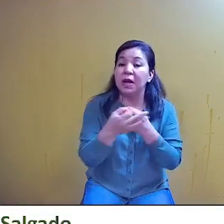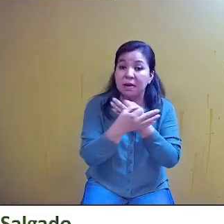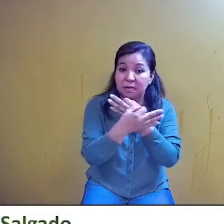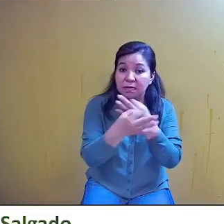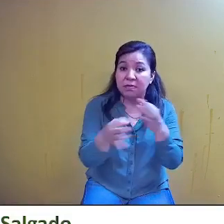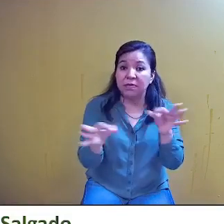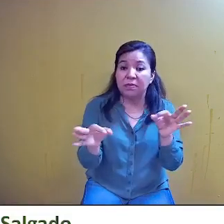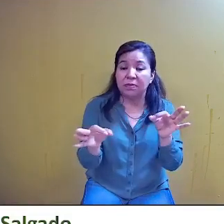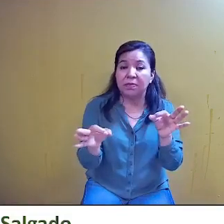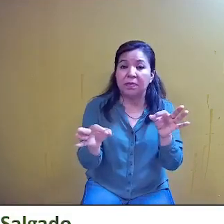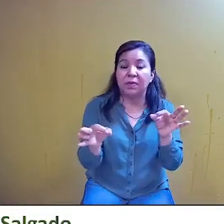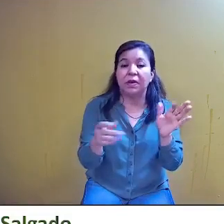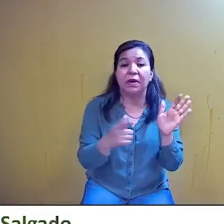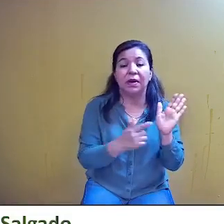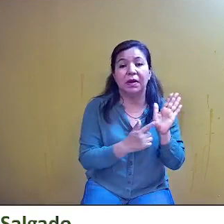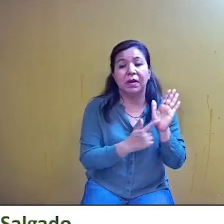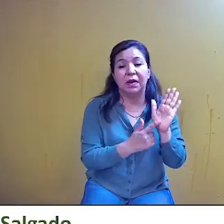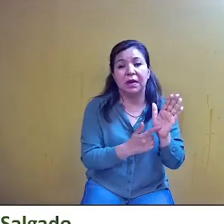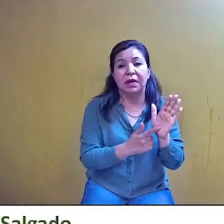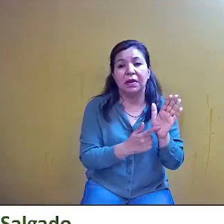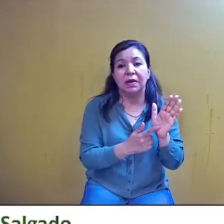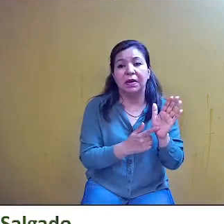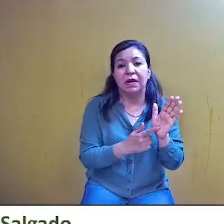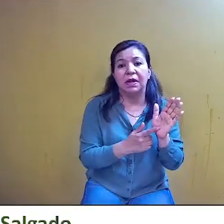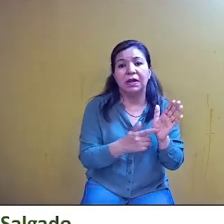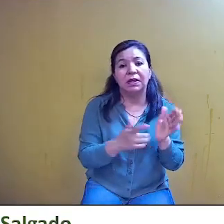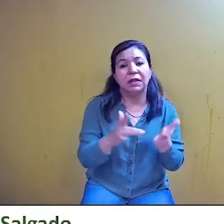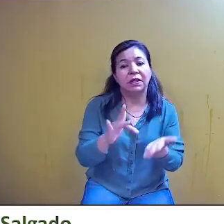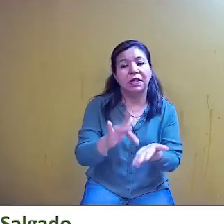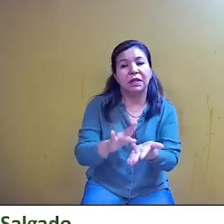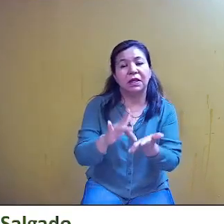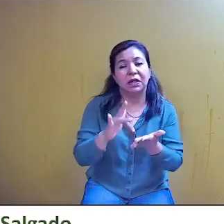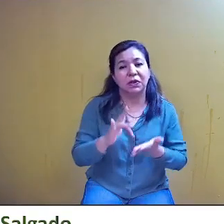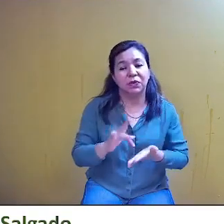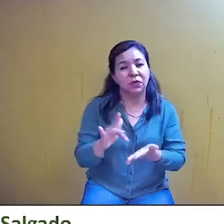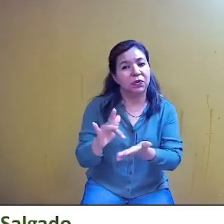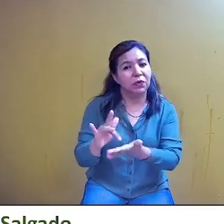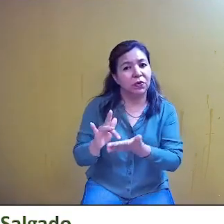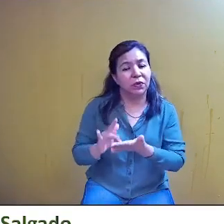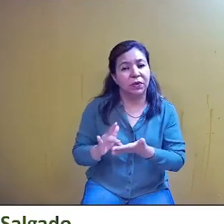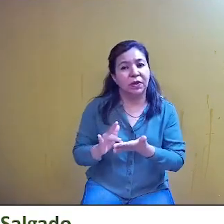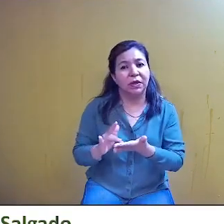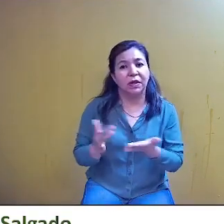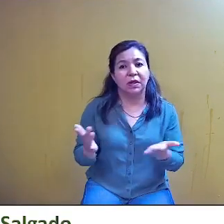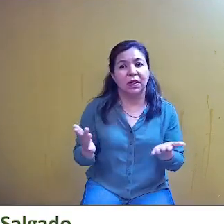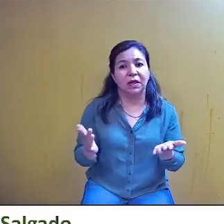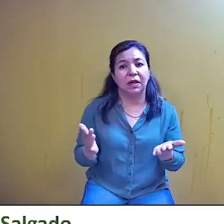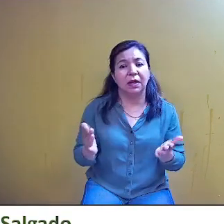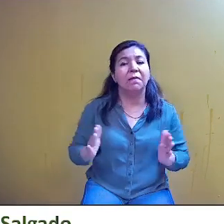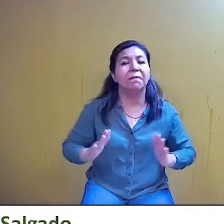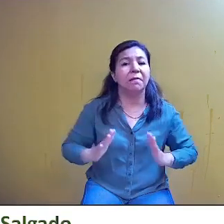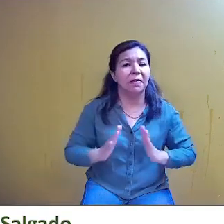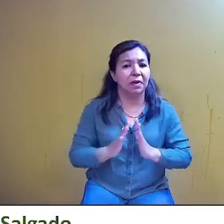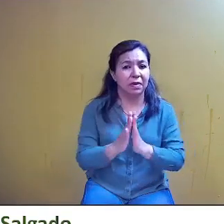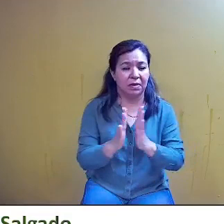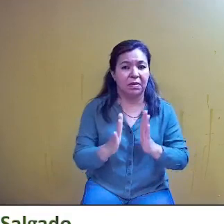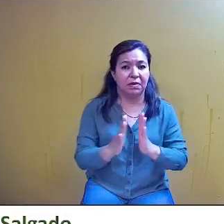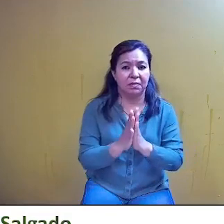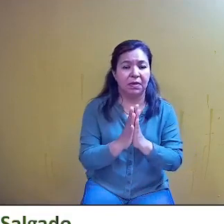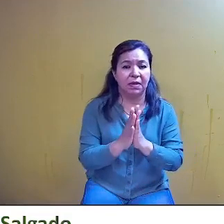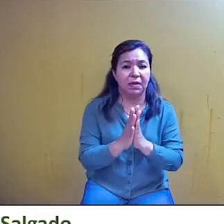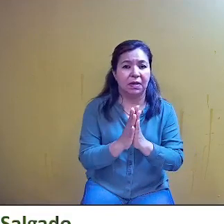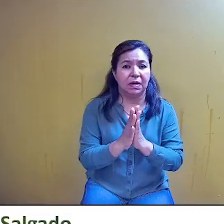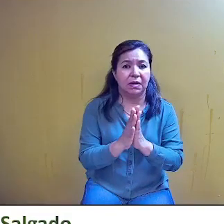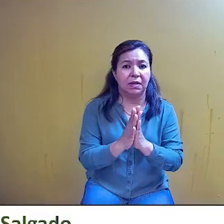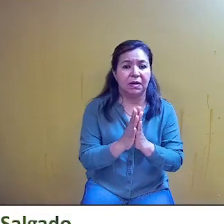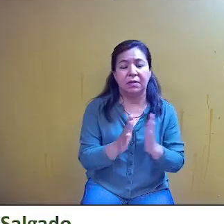para que se le respaldara a fin de obtener una precandidatura o candidatura presidencial para que